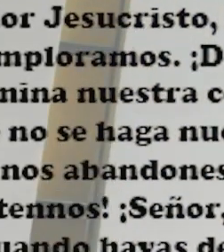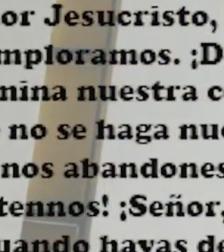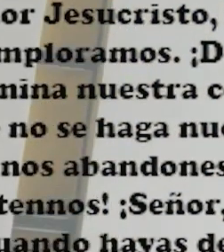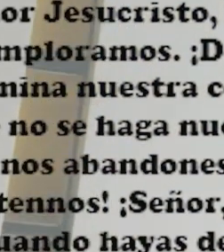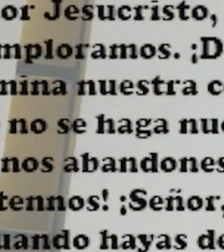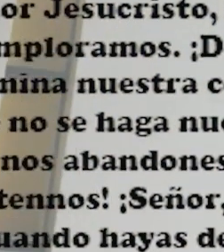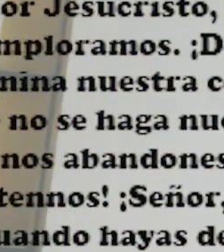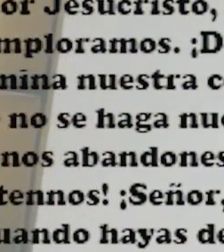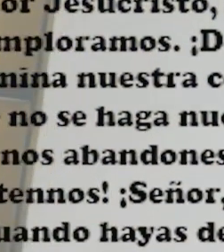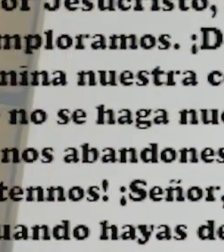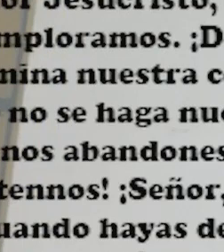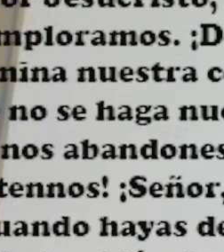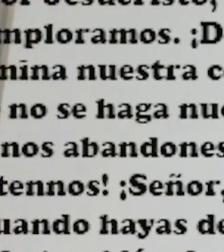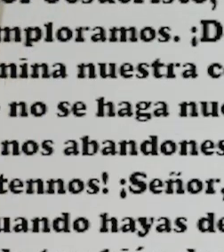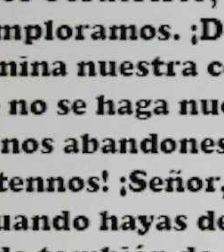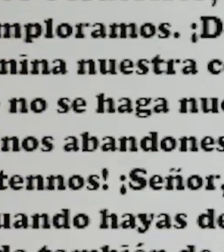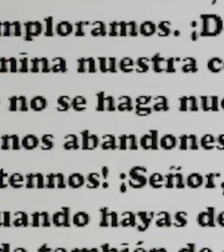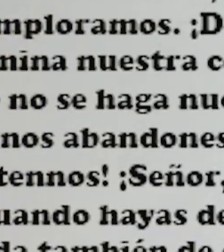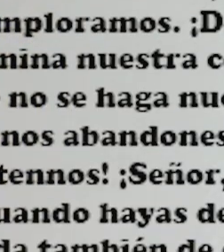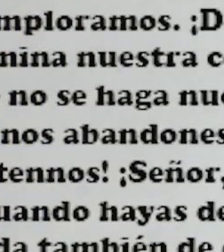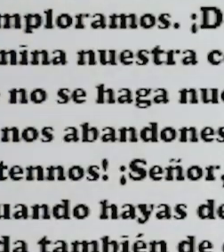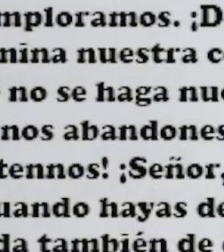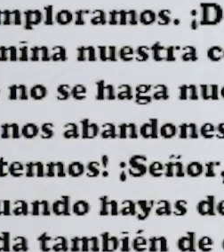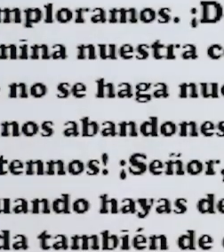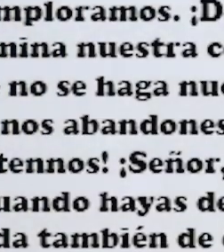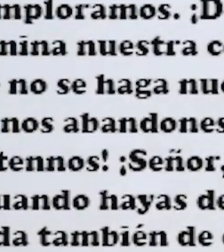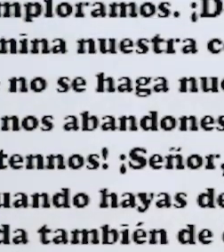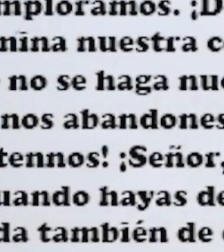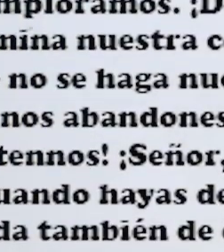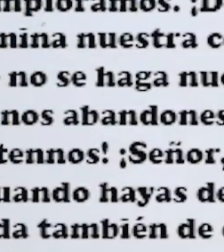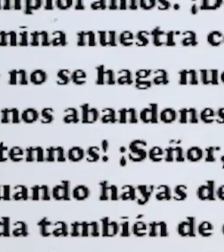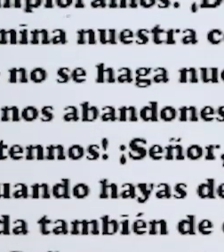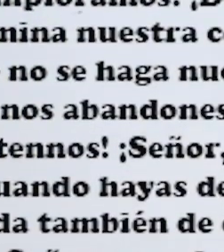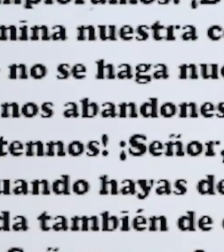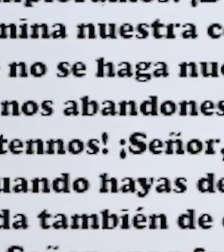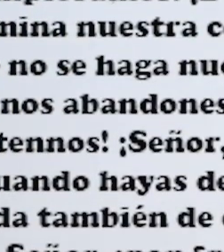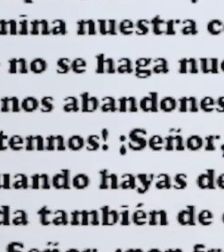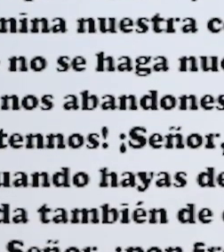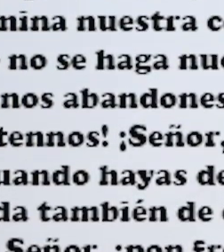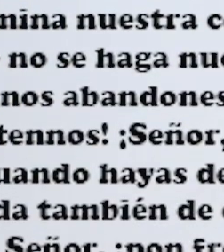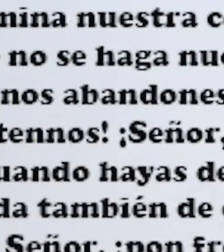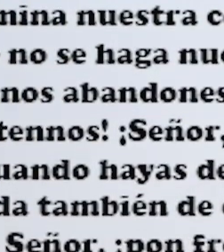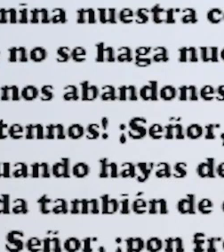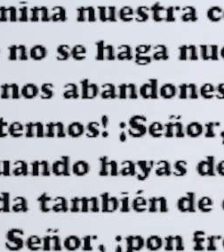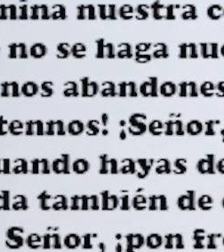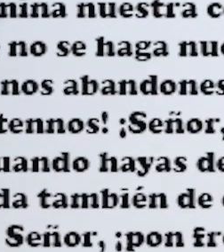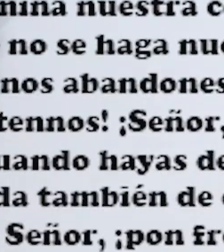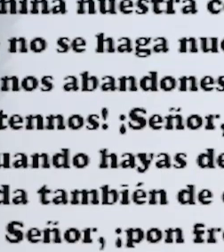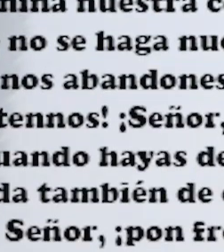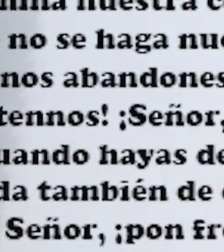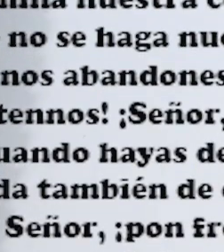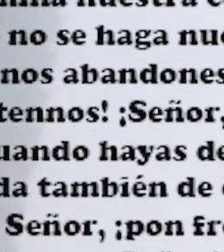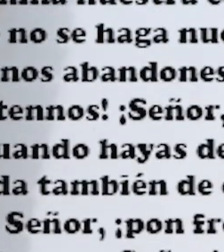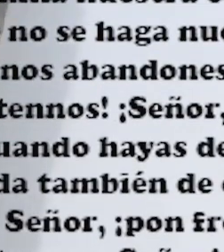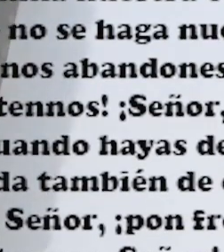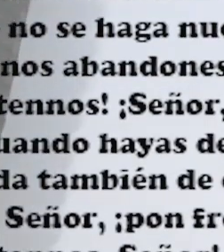gestos. Perdónanos la guerra, Señor. Señor Jesucristo, Hijo de Dios, te imploramos,